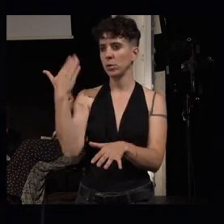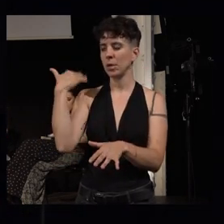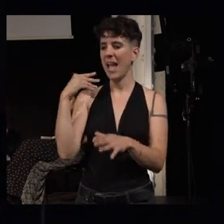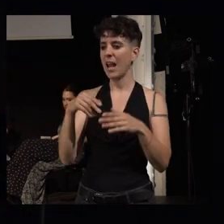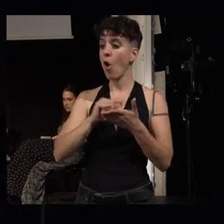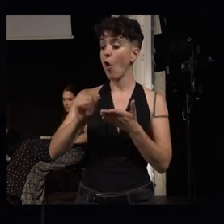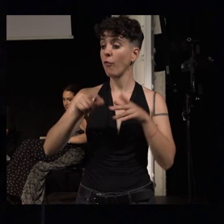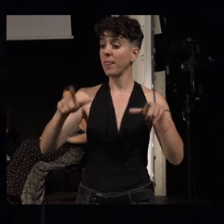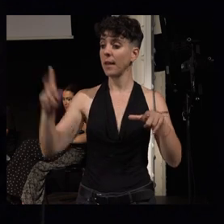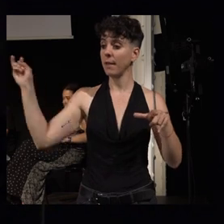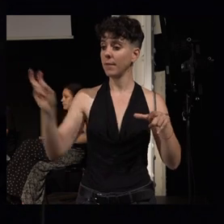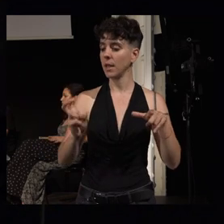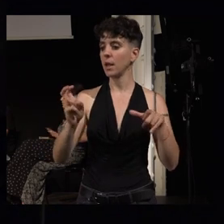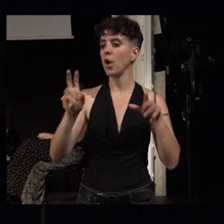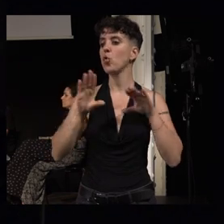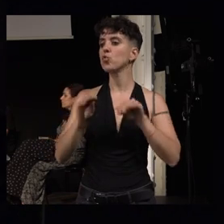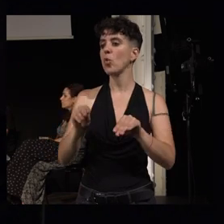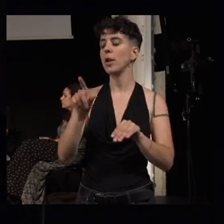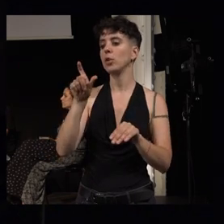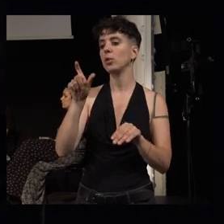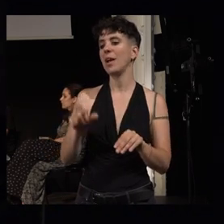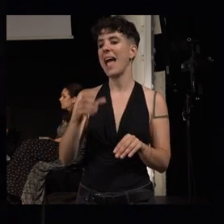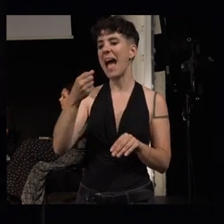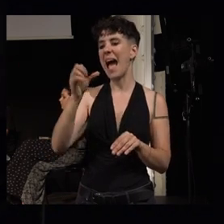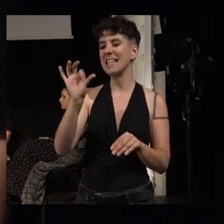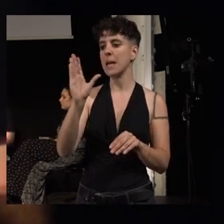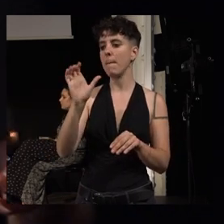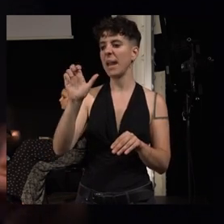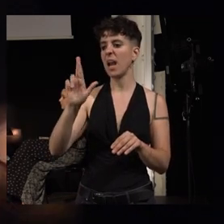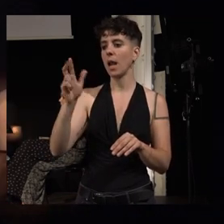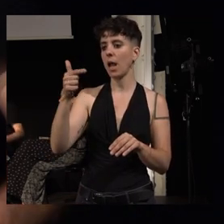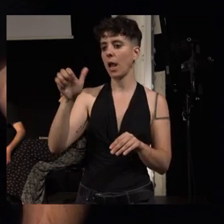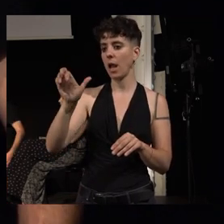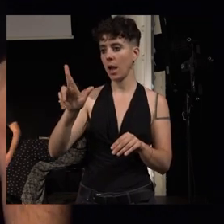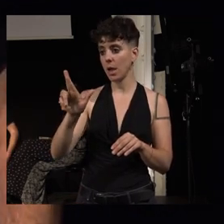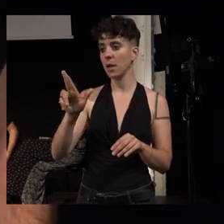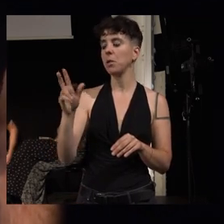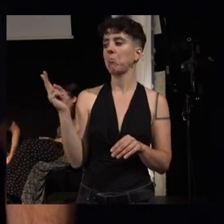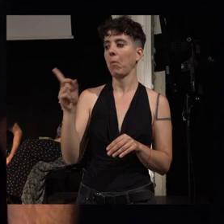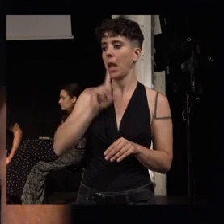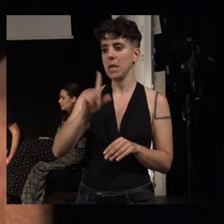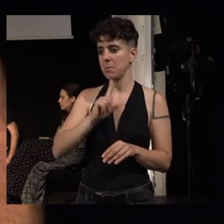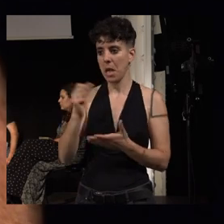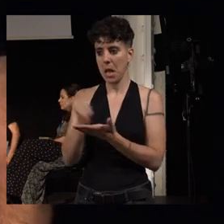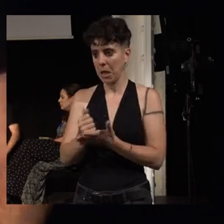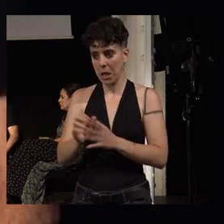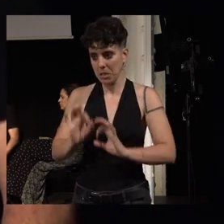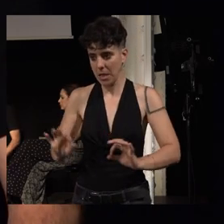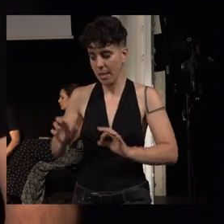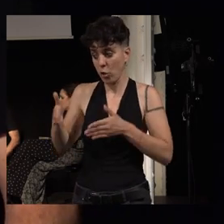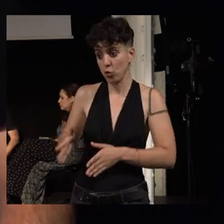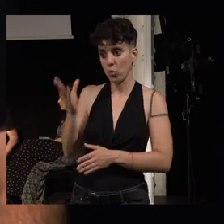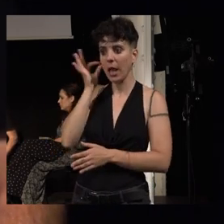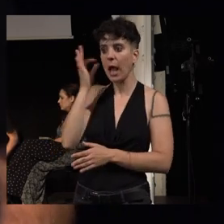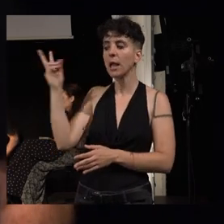la oficina con Asperger y con su hijo, y ninguna de las dos era lesbiana, ni gay, ni trans, pero